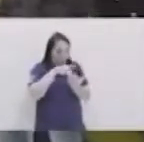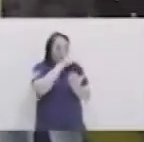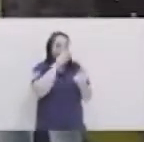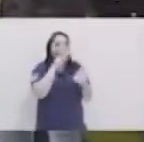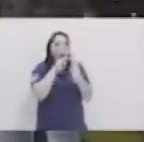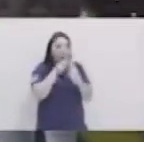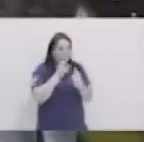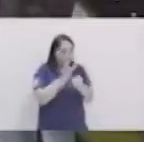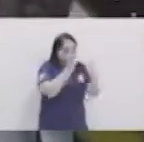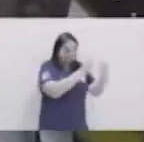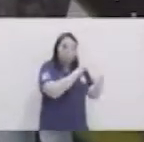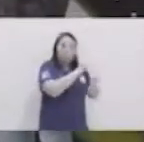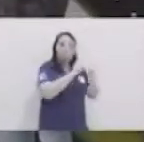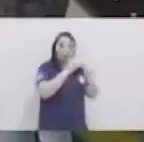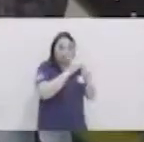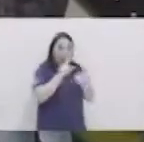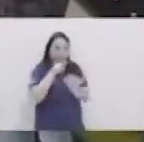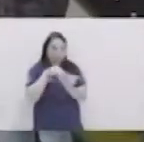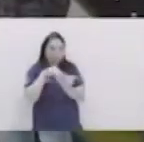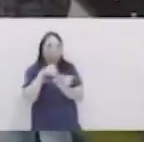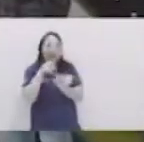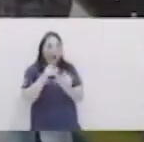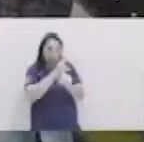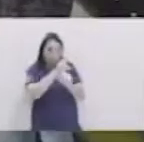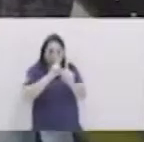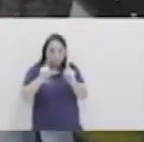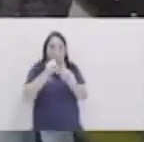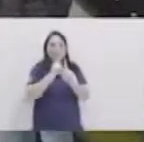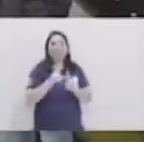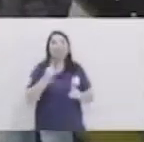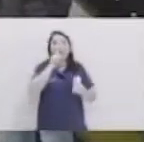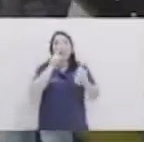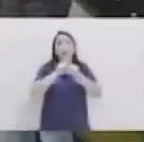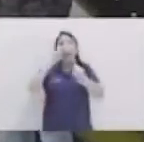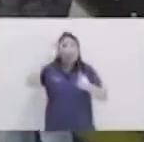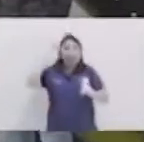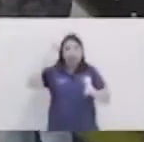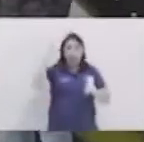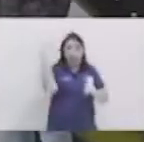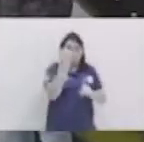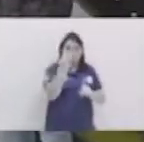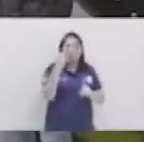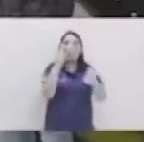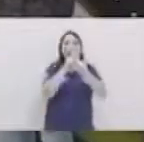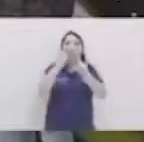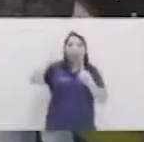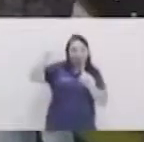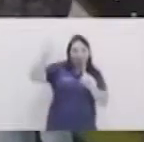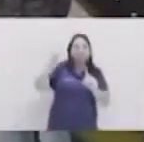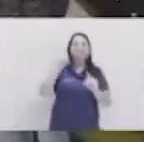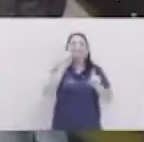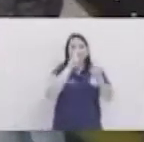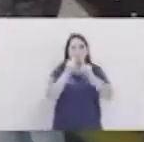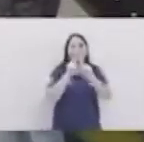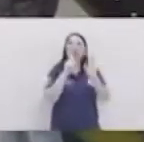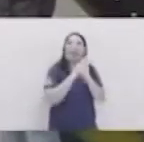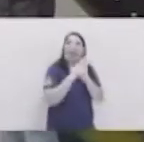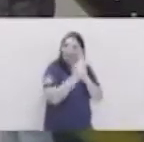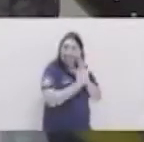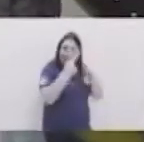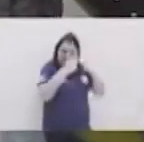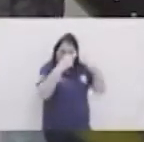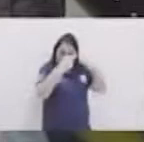culturas. Tanto como en Europa quedó todo plasmado, ya sea en tratados o en libros como libros